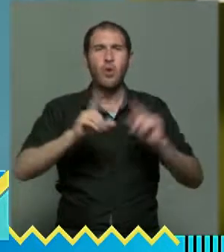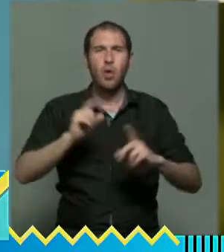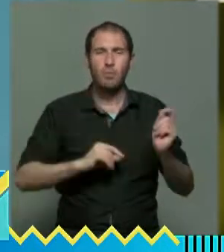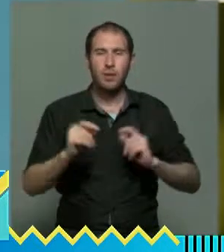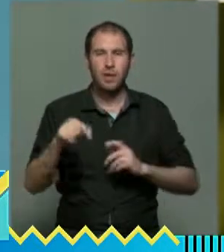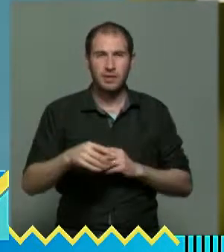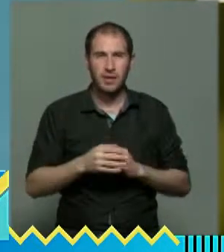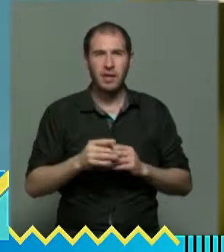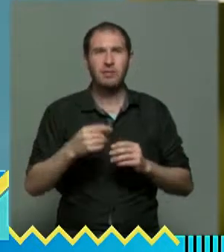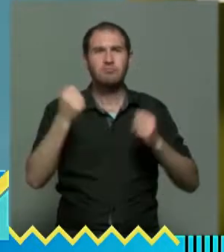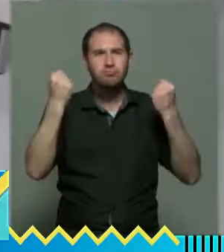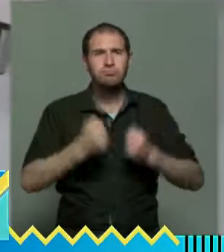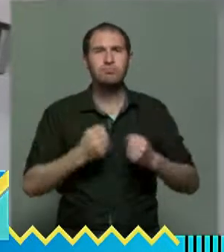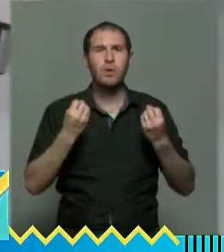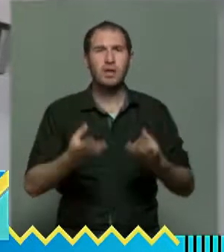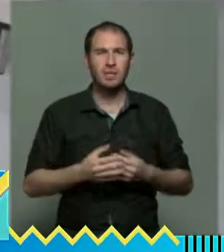dar esa afirmación?